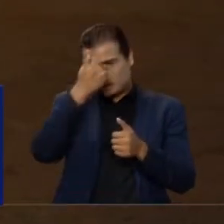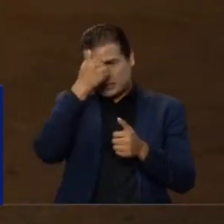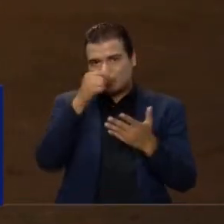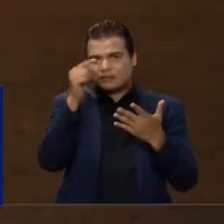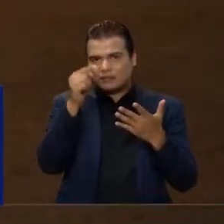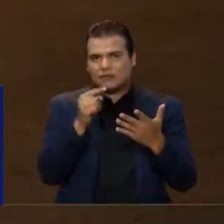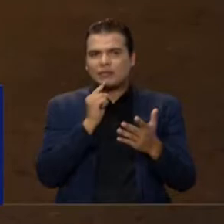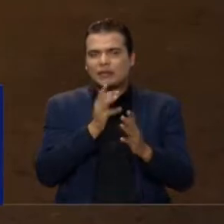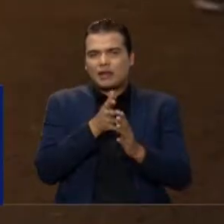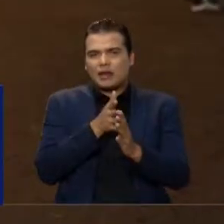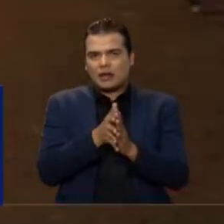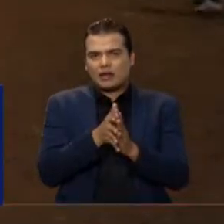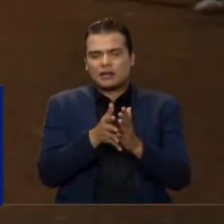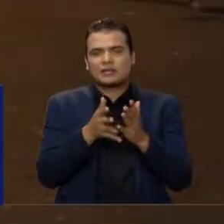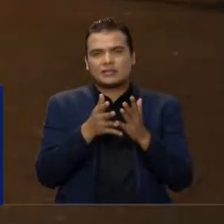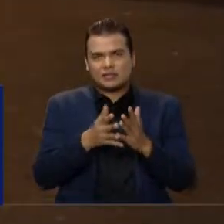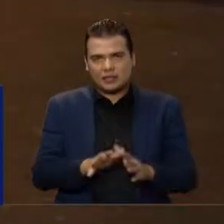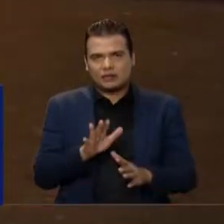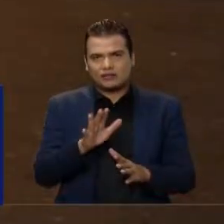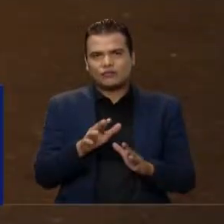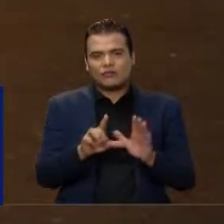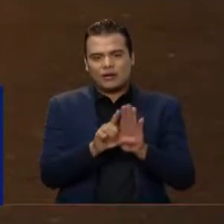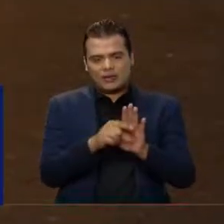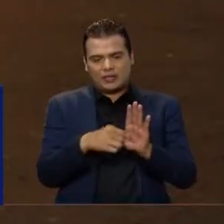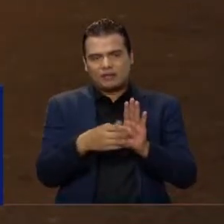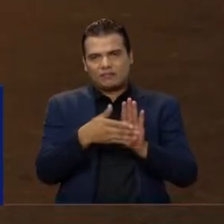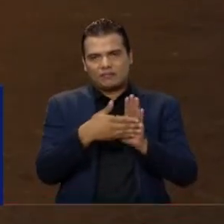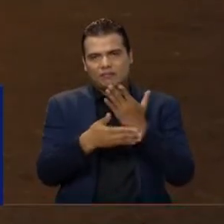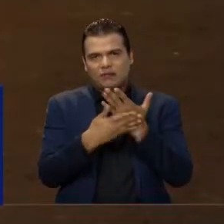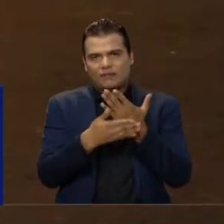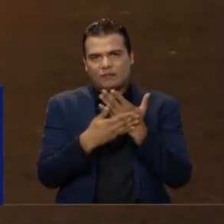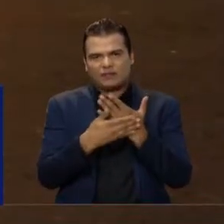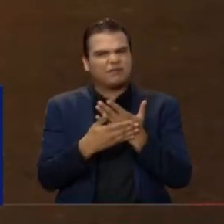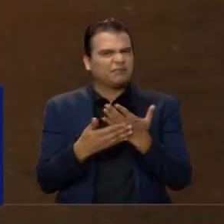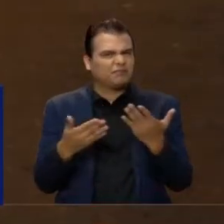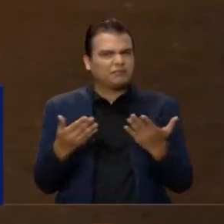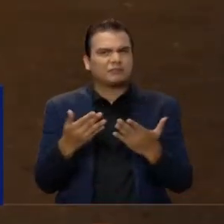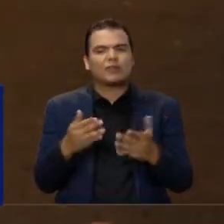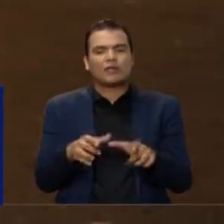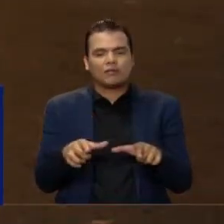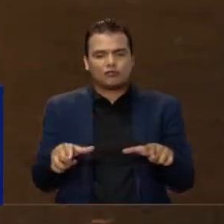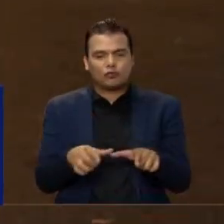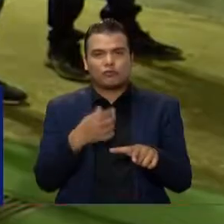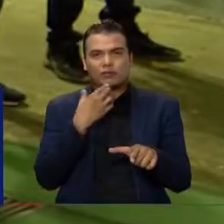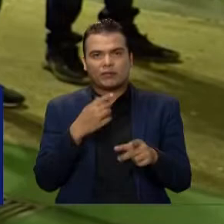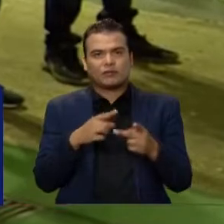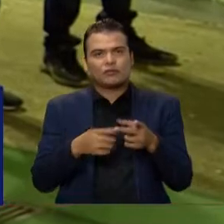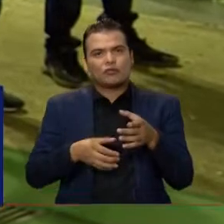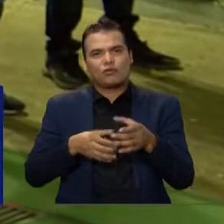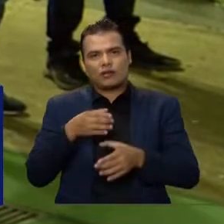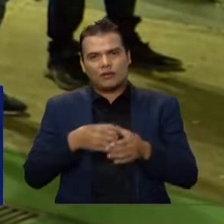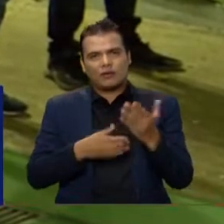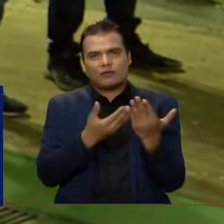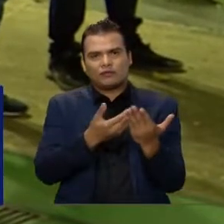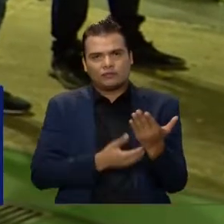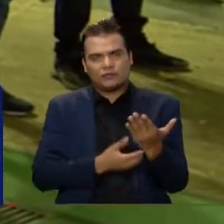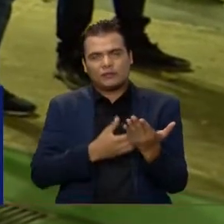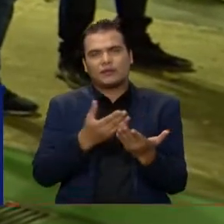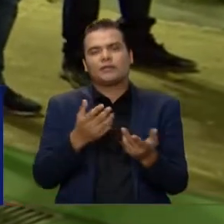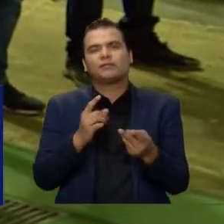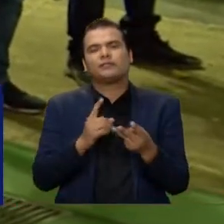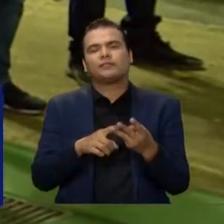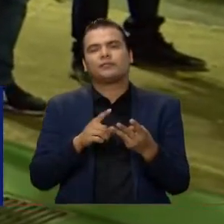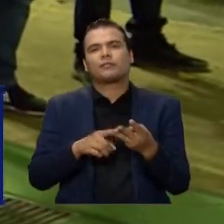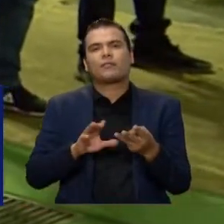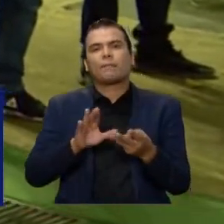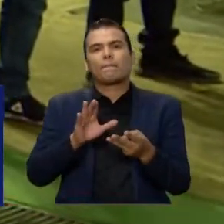Los principales requisitos son los que establece la ley. Deben tener uso del suelo, cámara de comercio, bomberos,